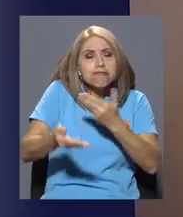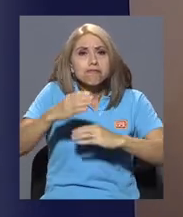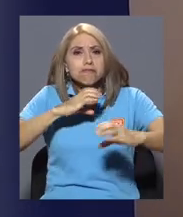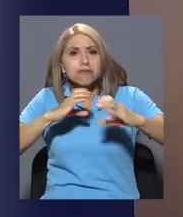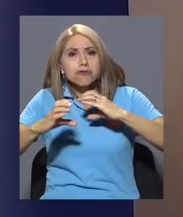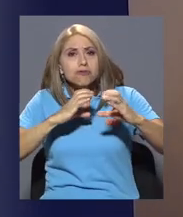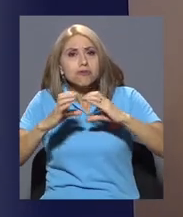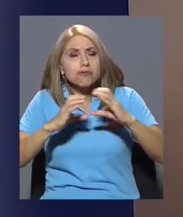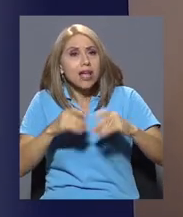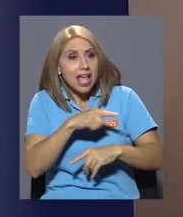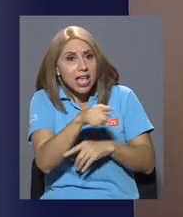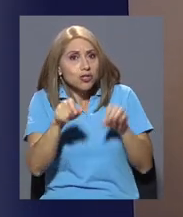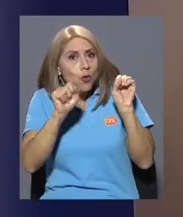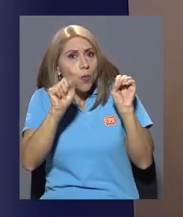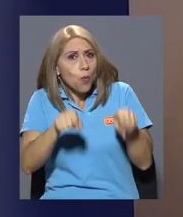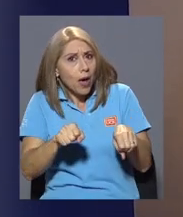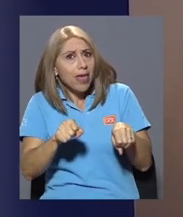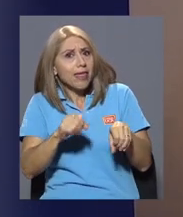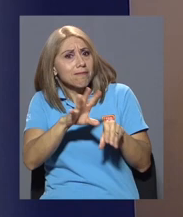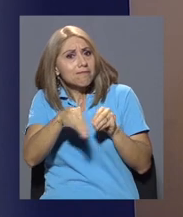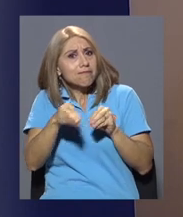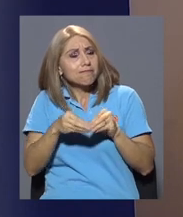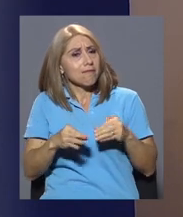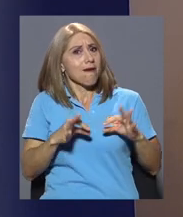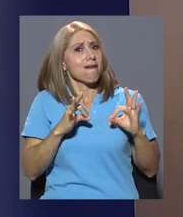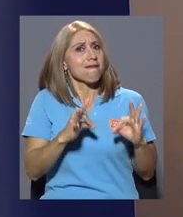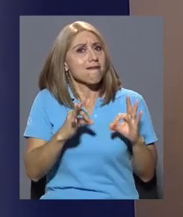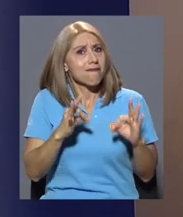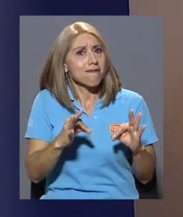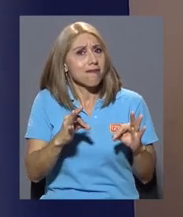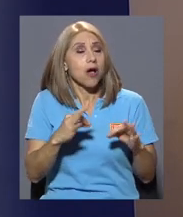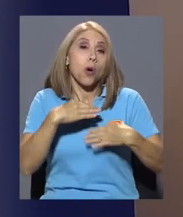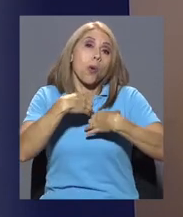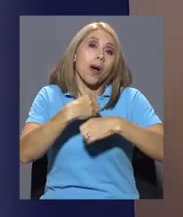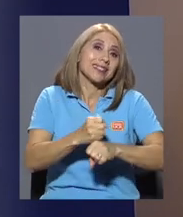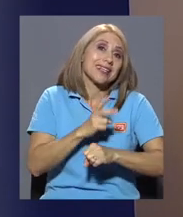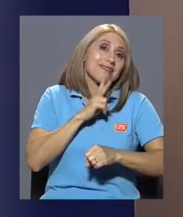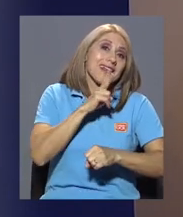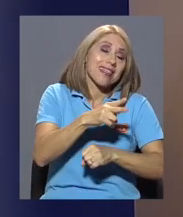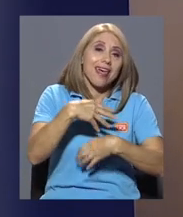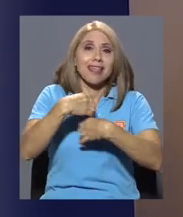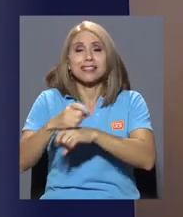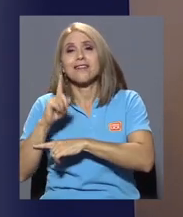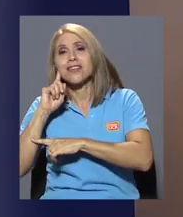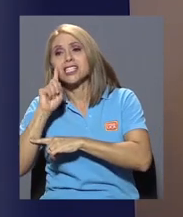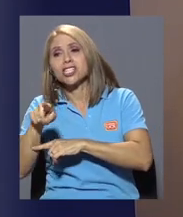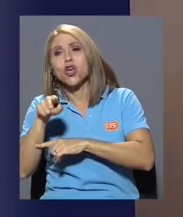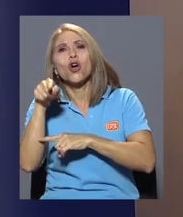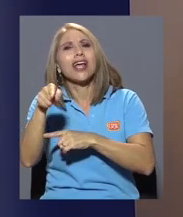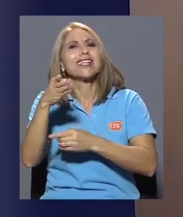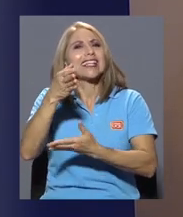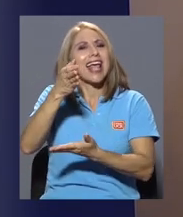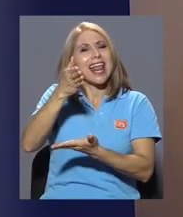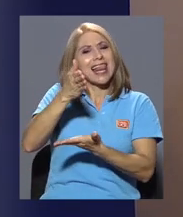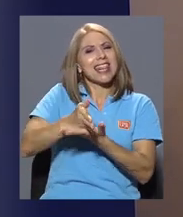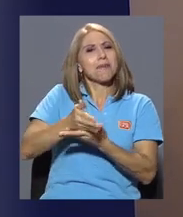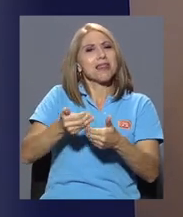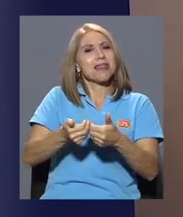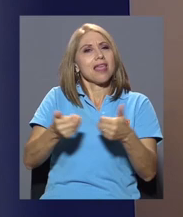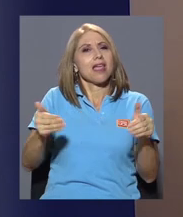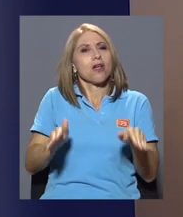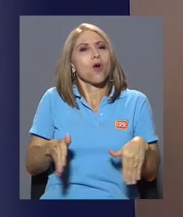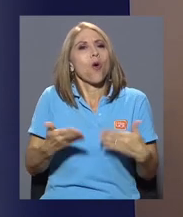dibujar el límite entre la ficción y la realidad y cómo lograr mediante esos recursos